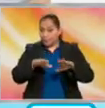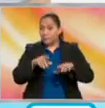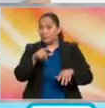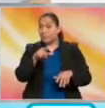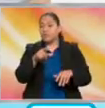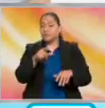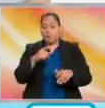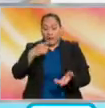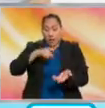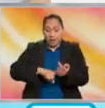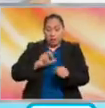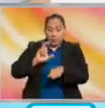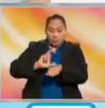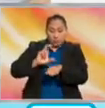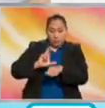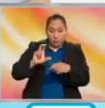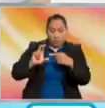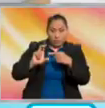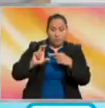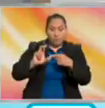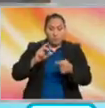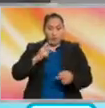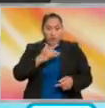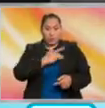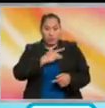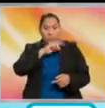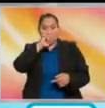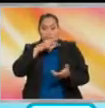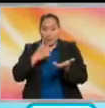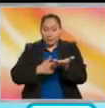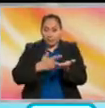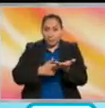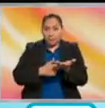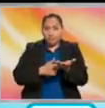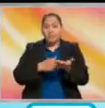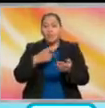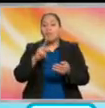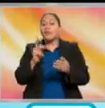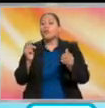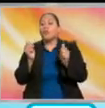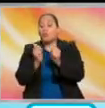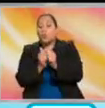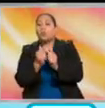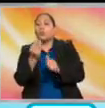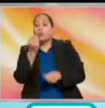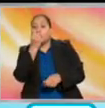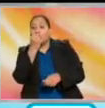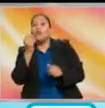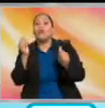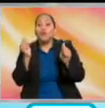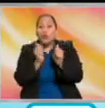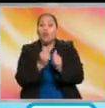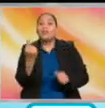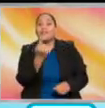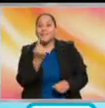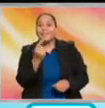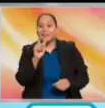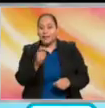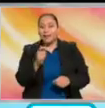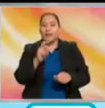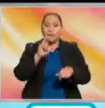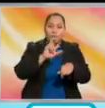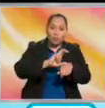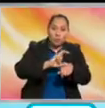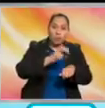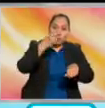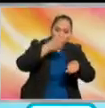el aporte que te da el huevo en cuanto al colesterol, sino con lo que no lo comemos. ¿Con qué nos comemos? Bueno, Con chorizo. Sí, ¿cómo lo con hacemos